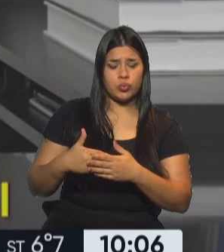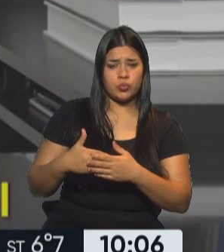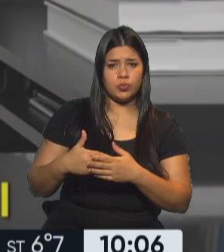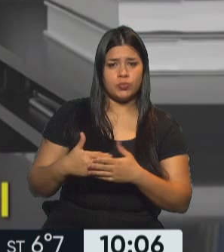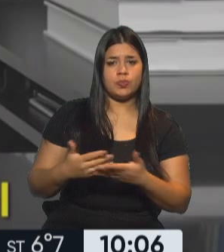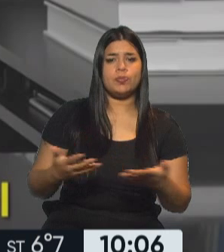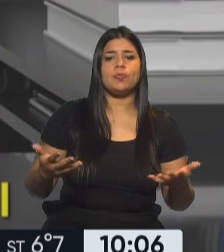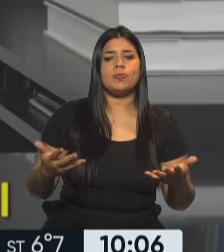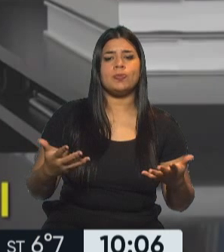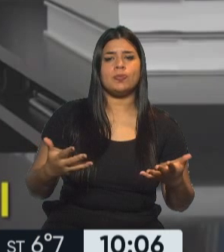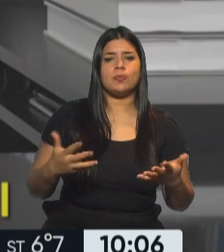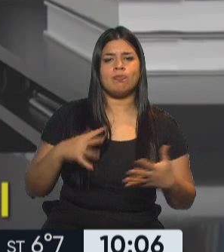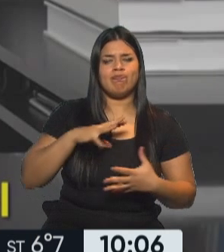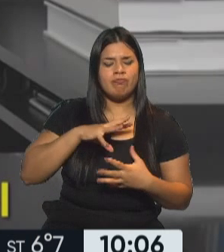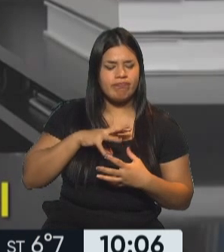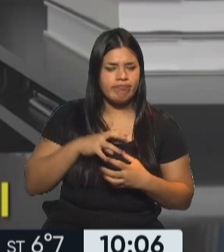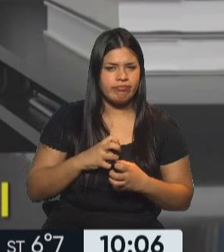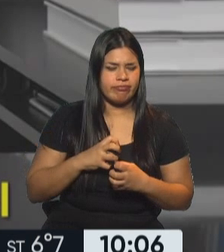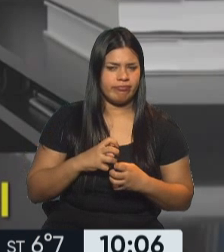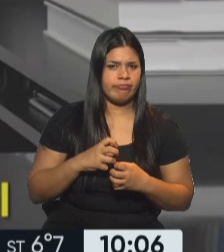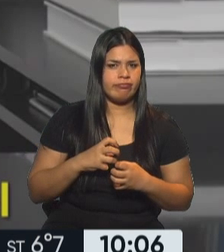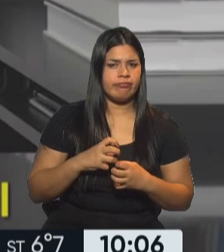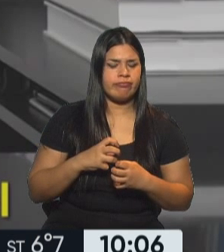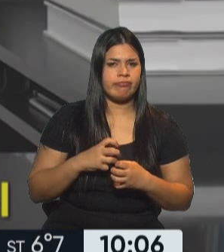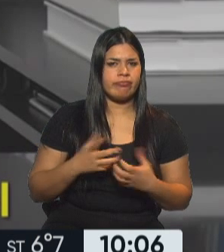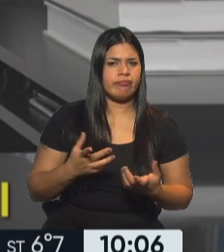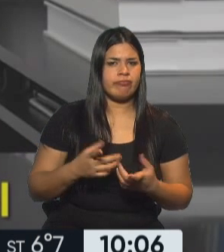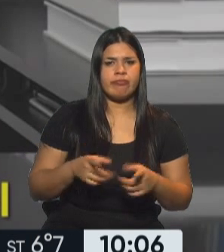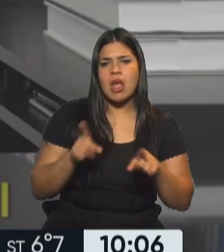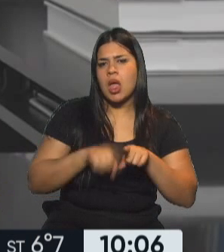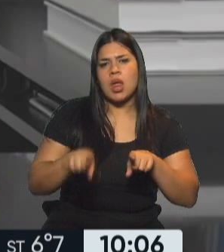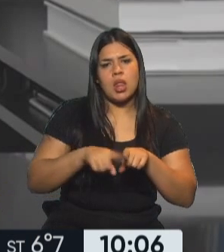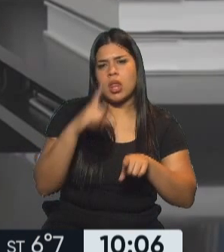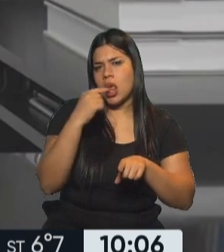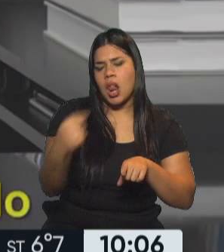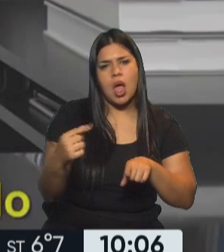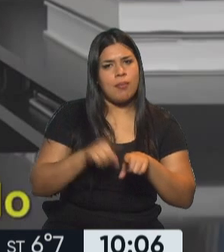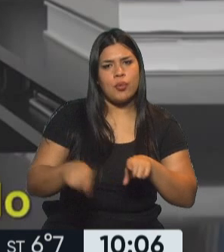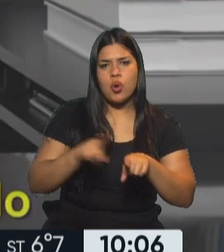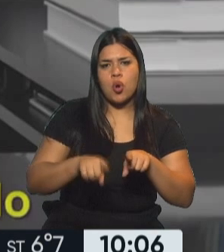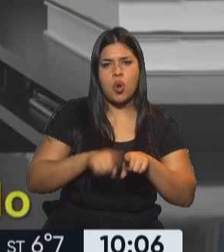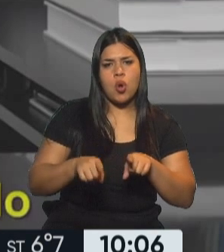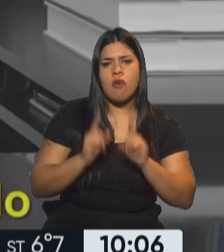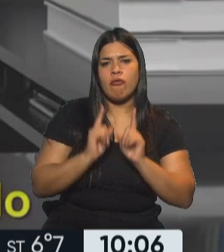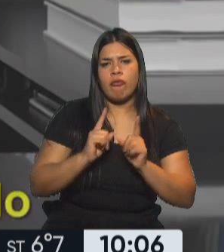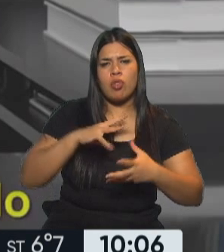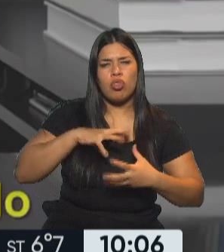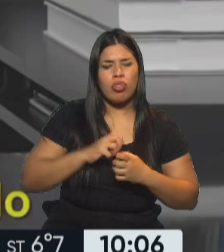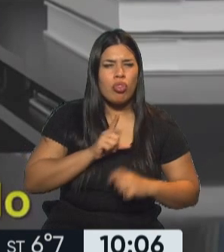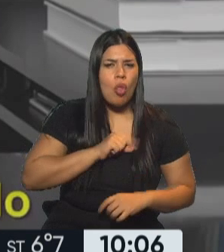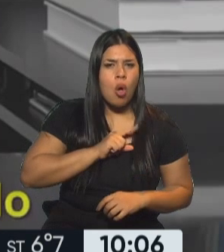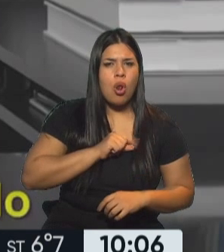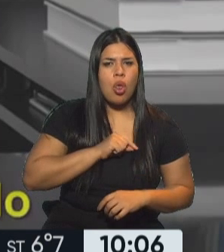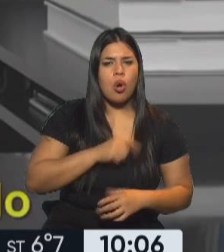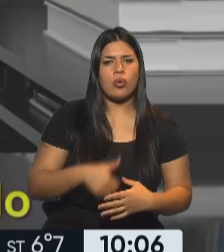genera estremecimiento y estupor repetir el mismo reclamo y convivir con el hecho de que